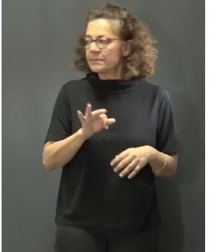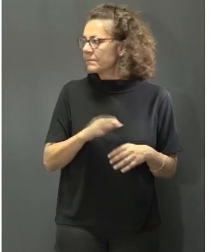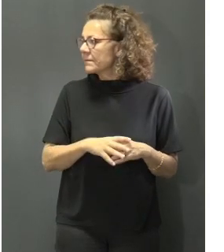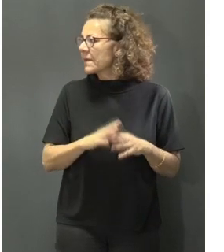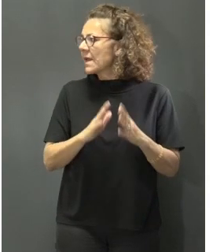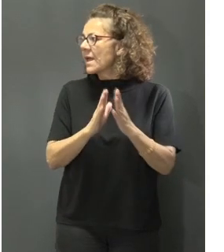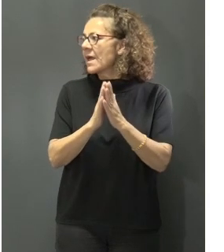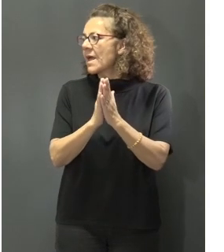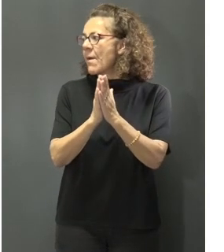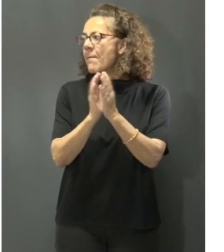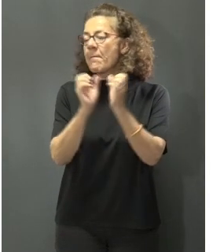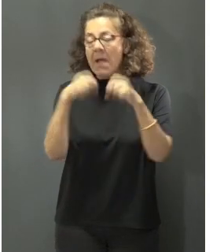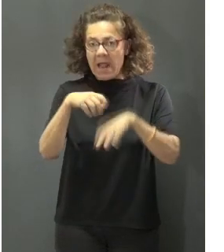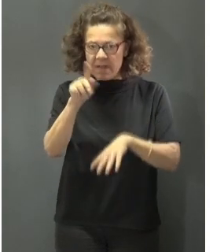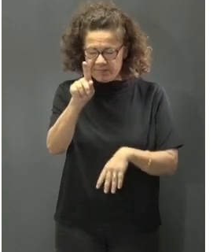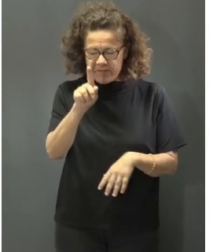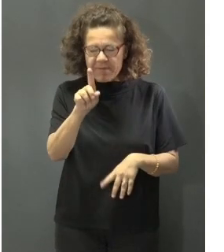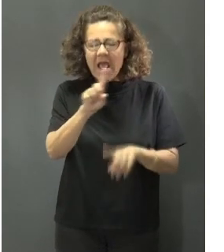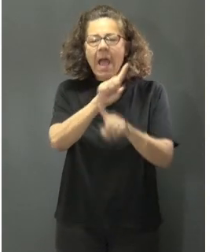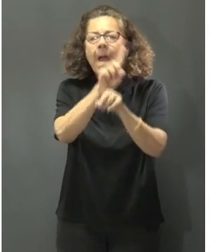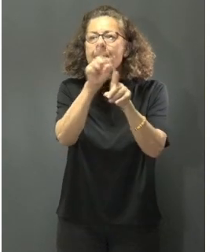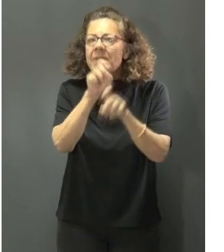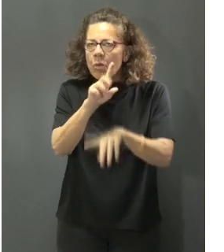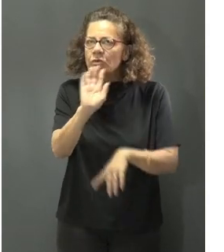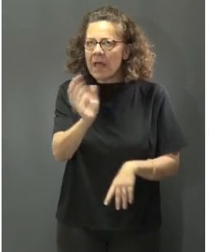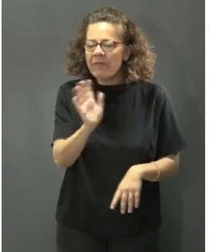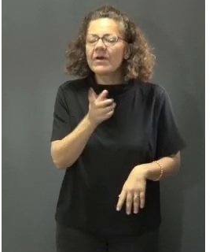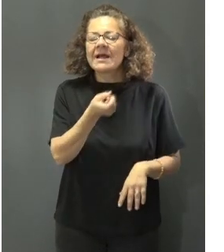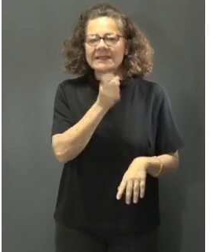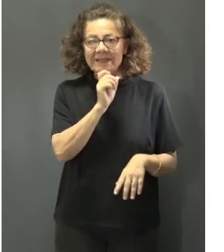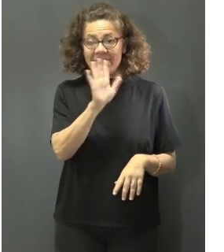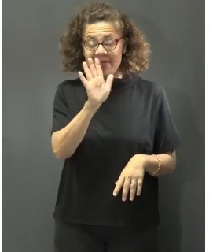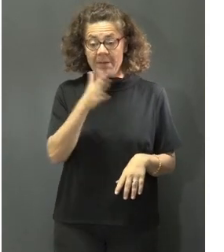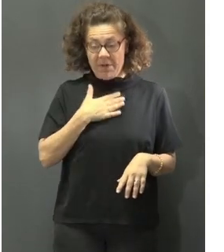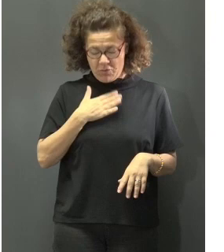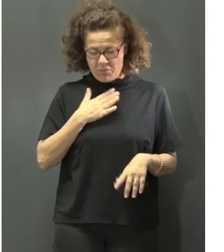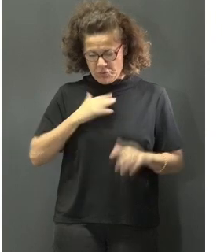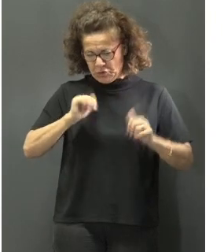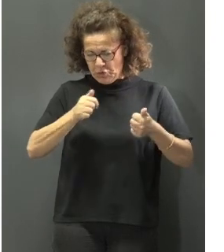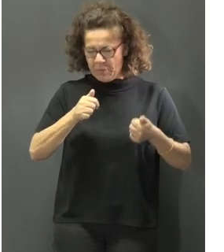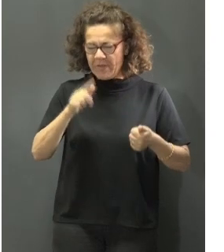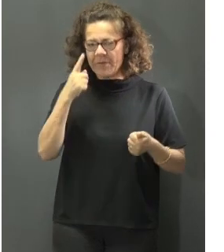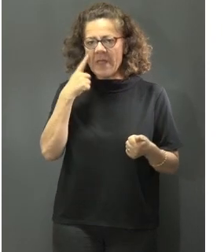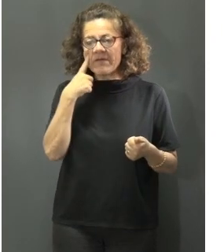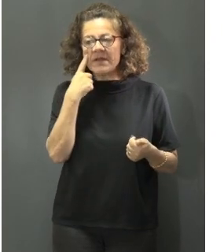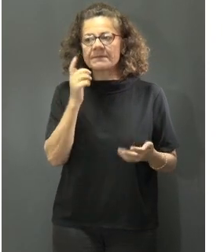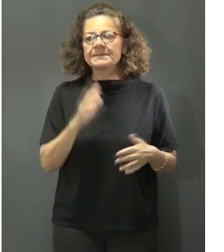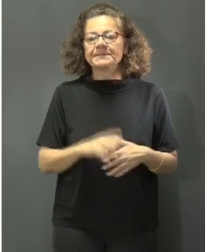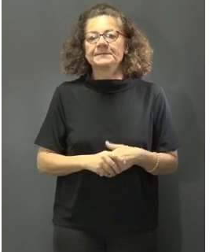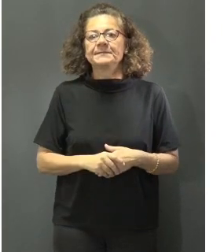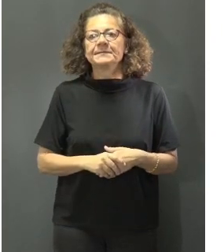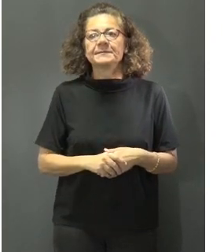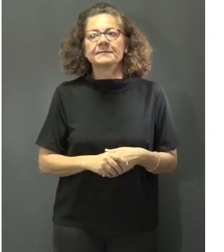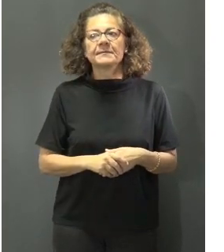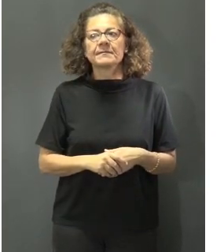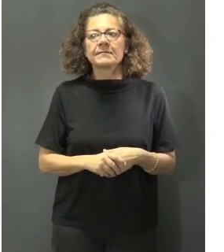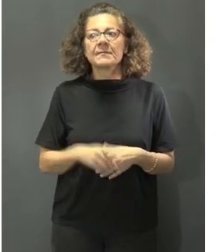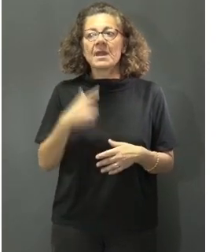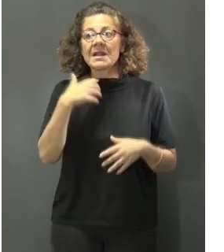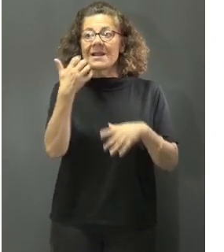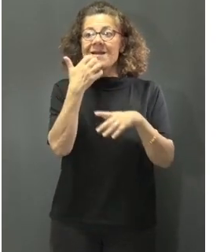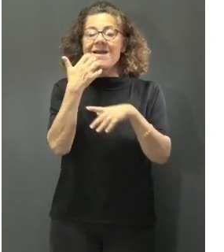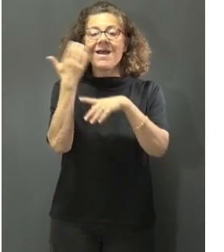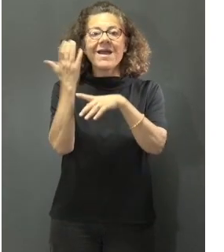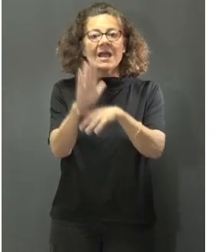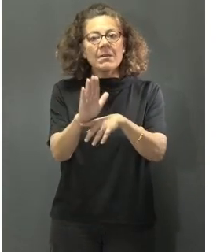Vale, es difícil la pregunta. Lo sé. Yo si queréis me lanzo un poco. Vamos a ver, poniendo ejemplos